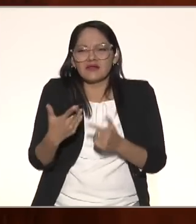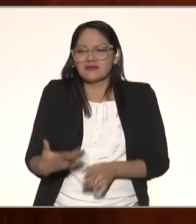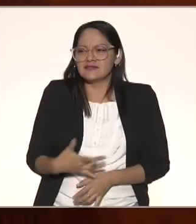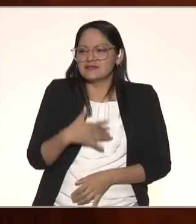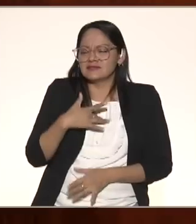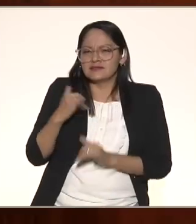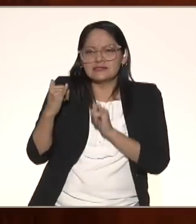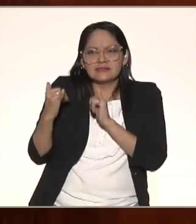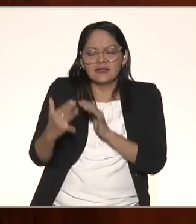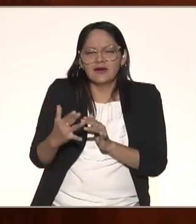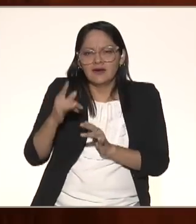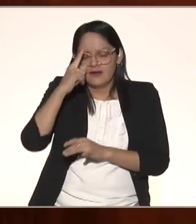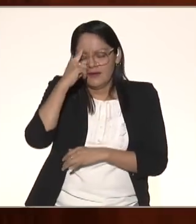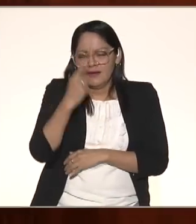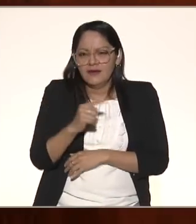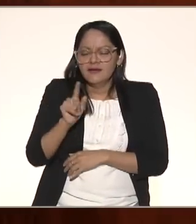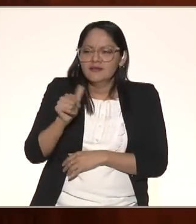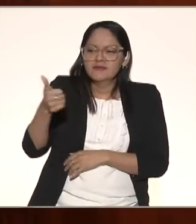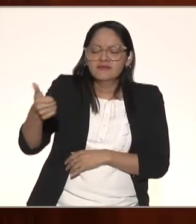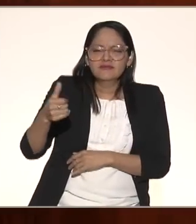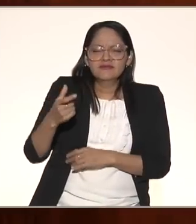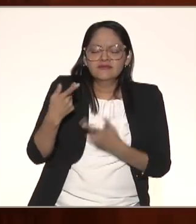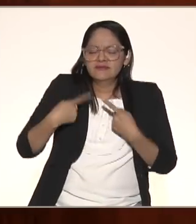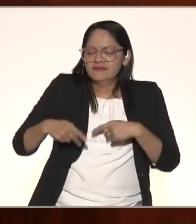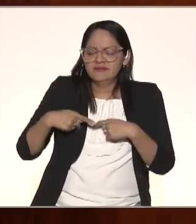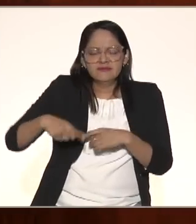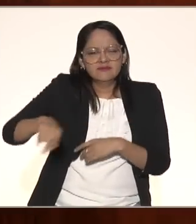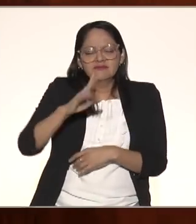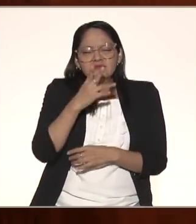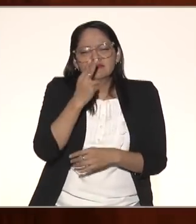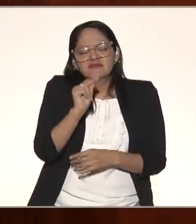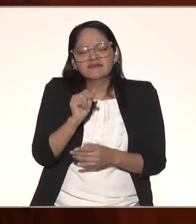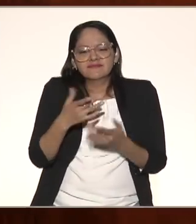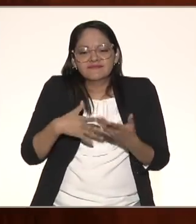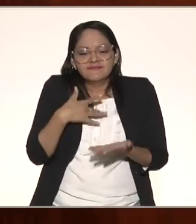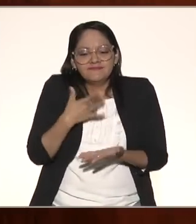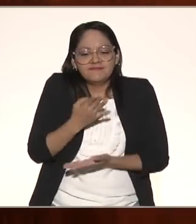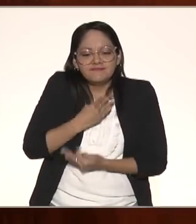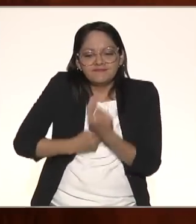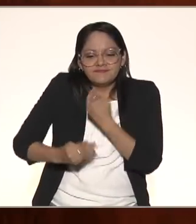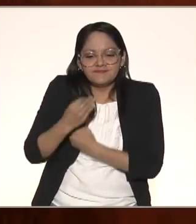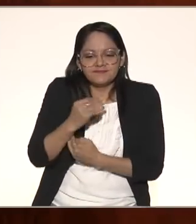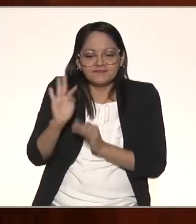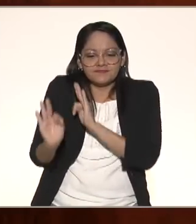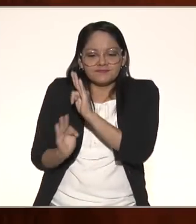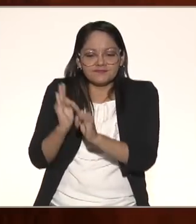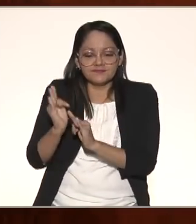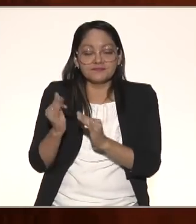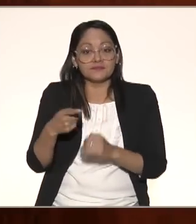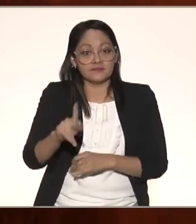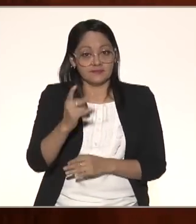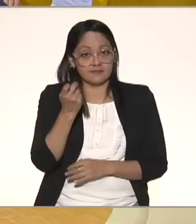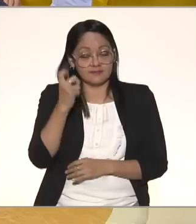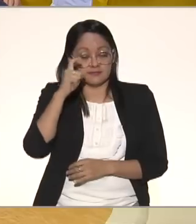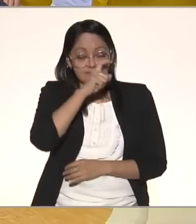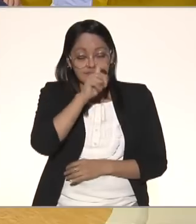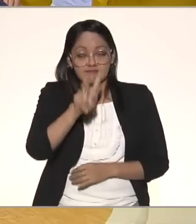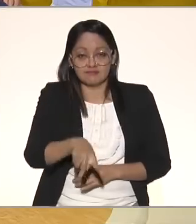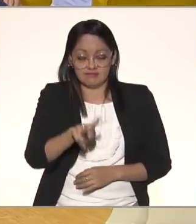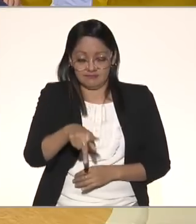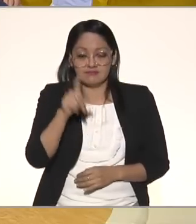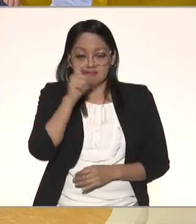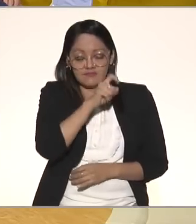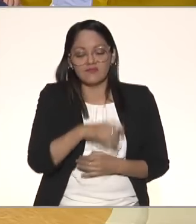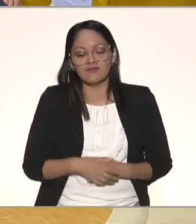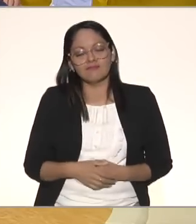para no depositarlos en ti. Entonces eso sería un buen acto de generosidad. Así es, pero qué difícil es llegar a eso y qué difícil